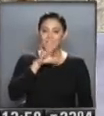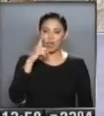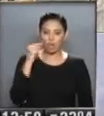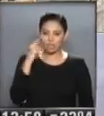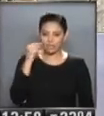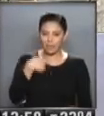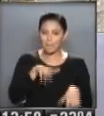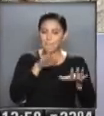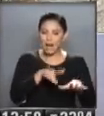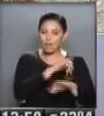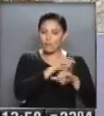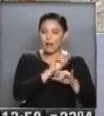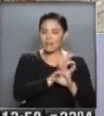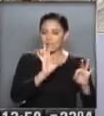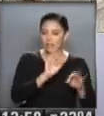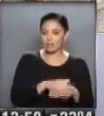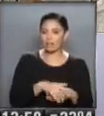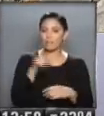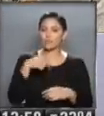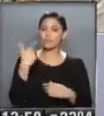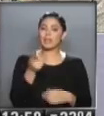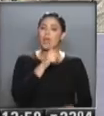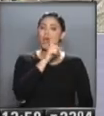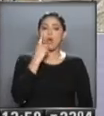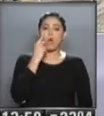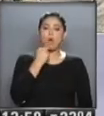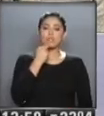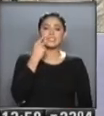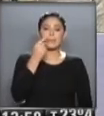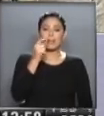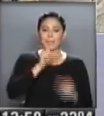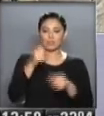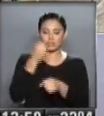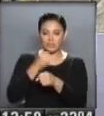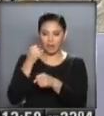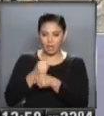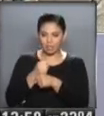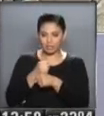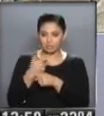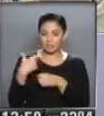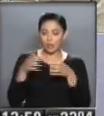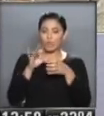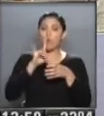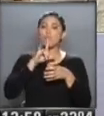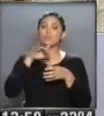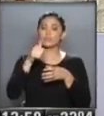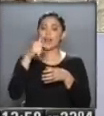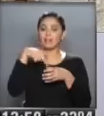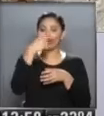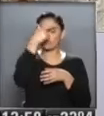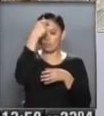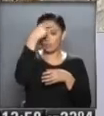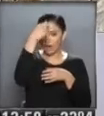5 días de paro. Involucra también este conflicto a 11.000 trabajadores. La UTA tiene 22.000 afiliados, la mitad son justamente